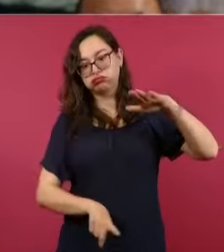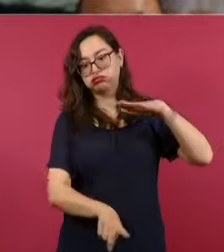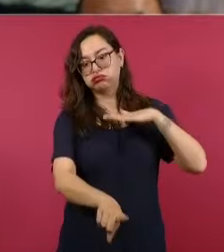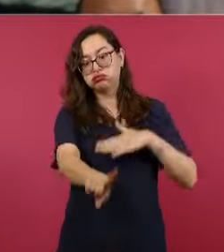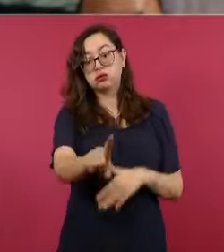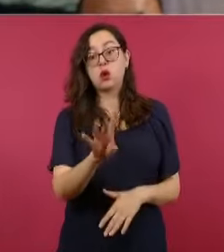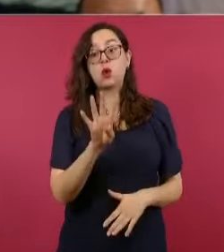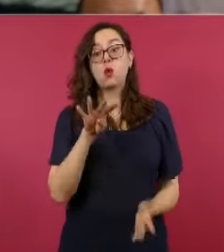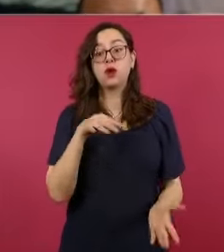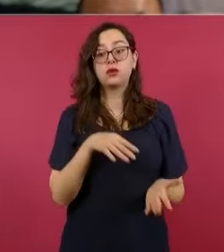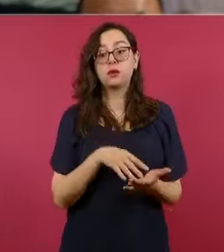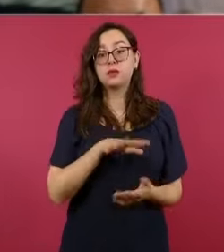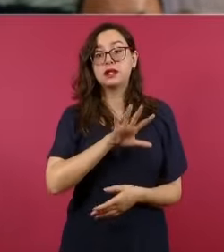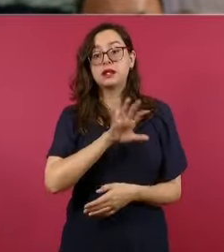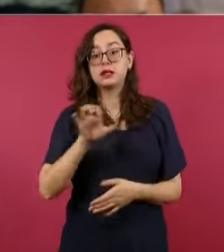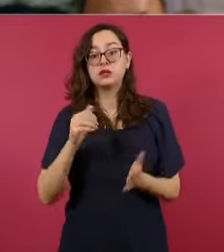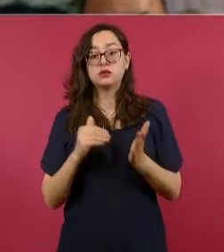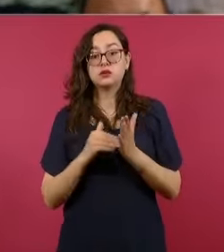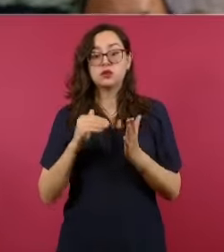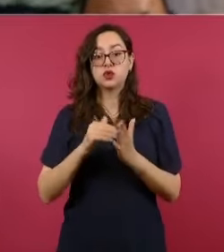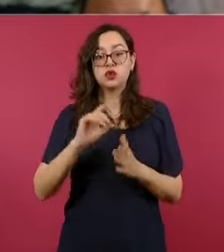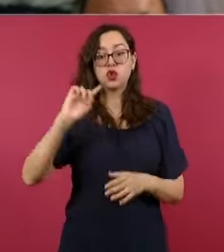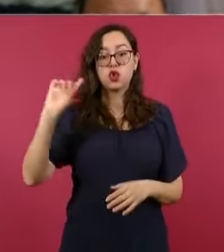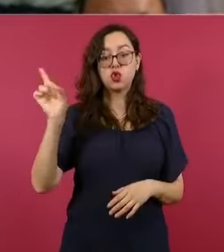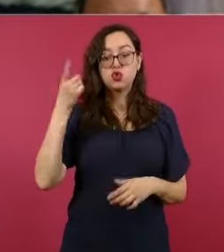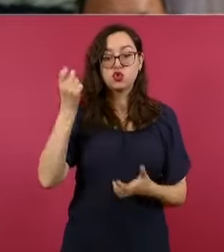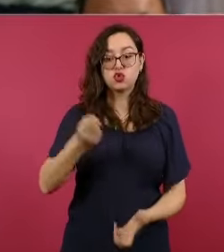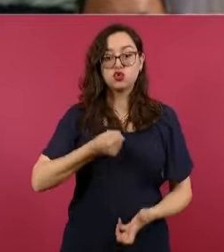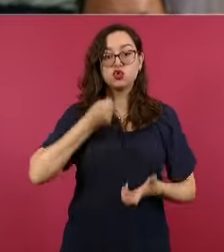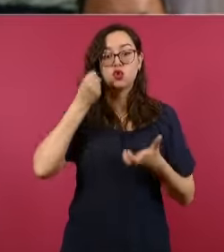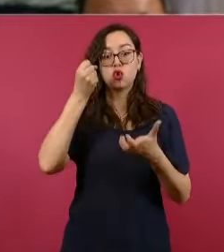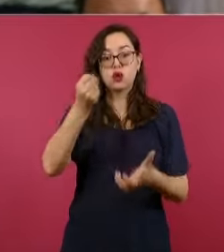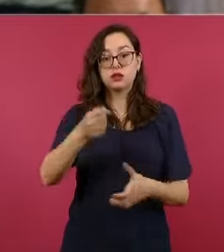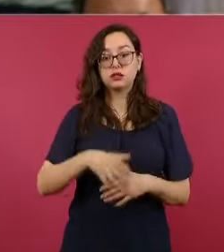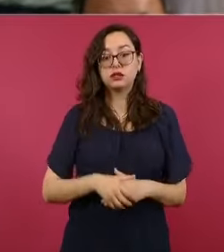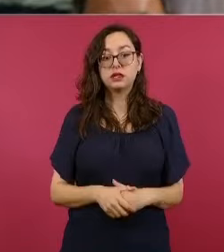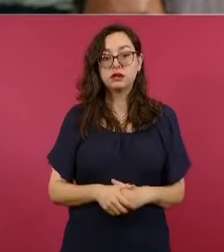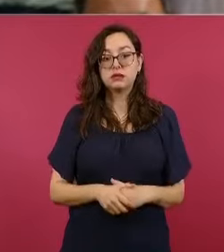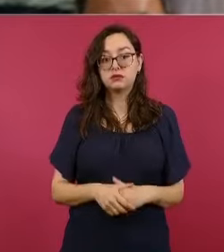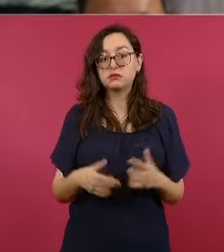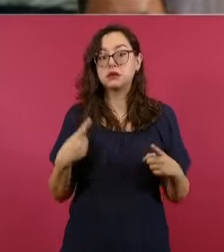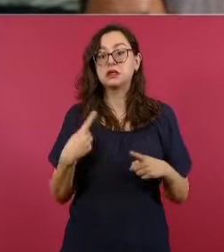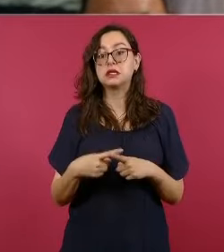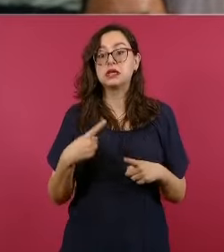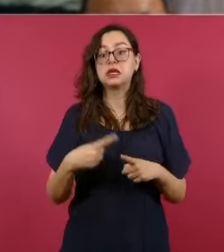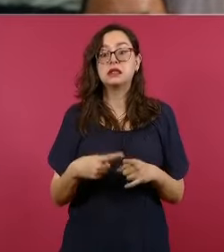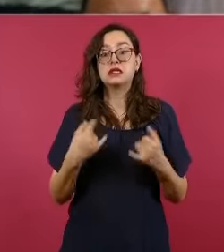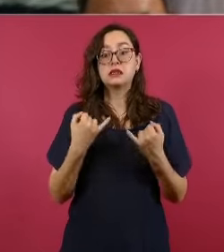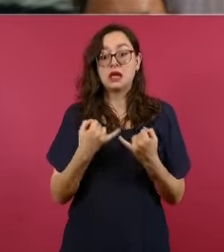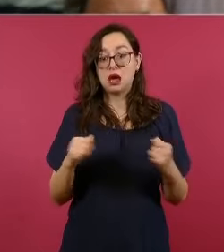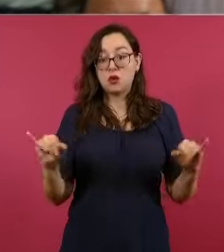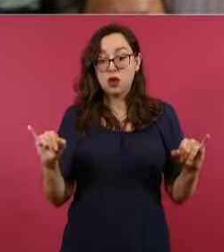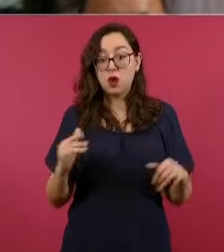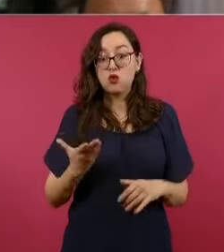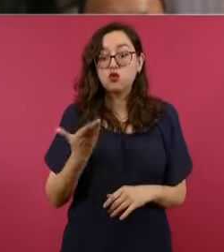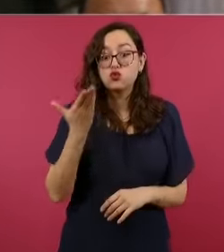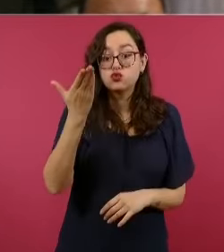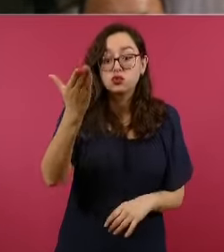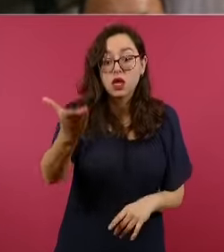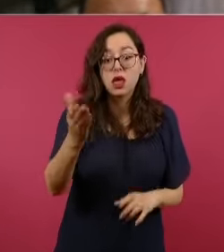ahí hay una gran inversión No sé si usted lo va a ir inaugurar cuando ya esté puesto en